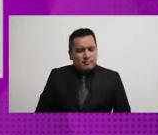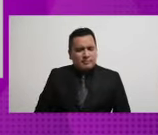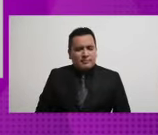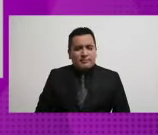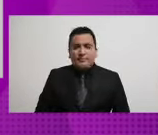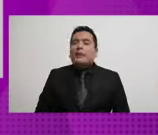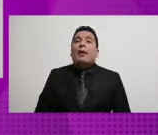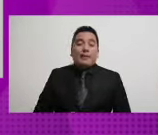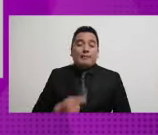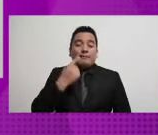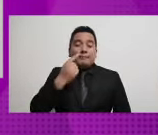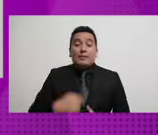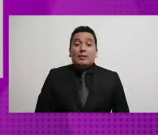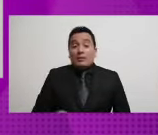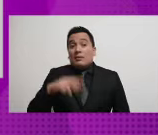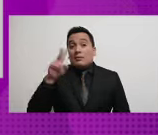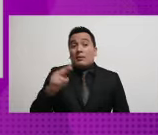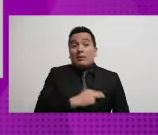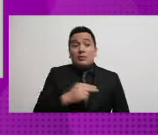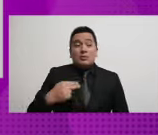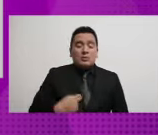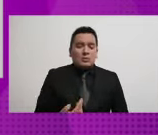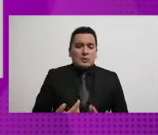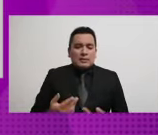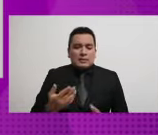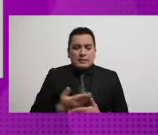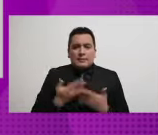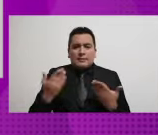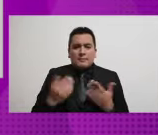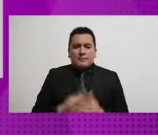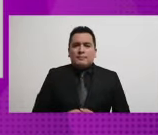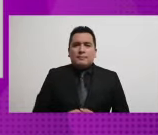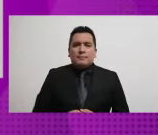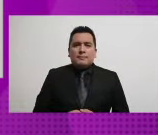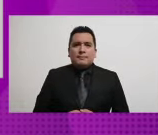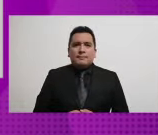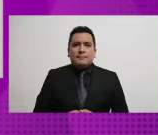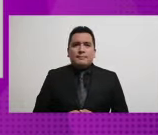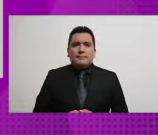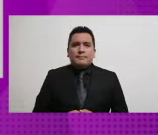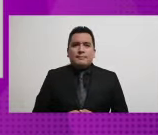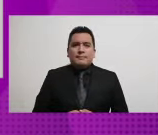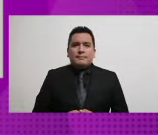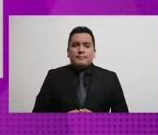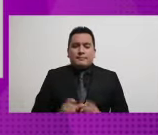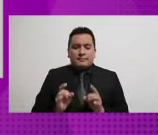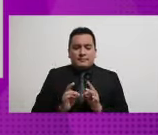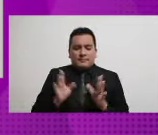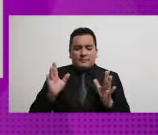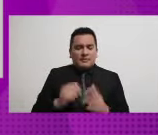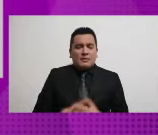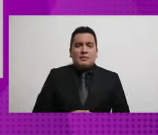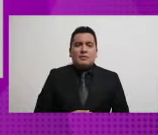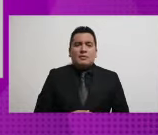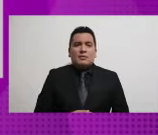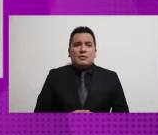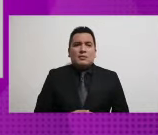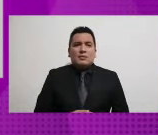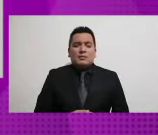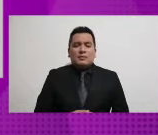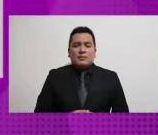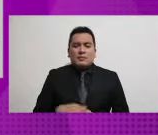adultas mayores? Si bien es cierto, estamos pasando por el proceso de esta pandemia